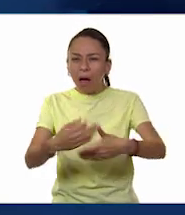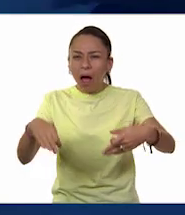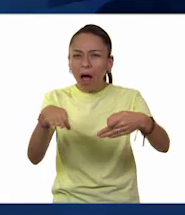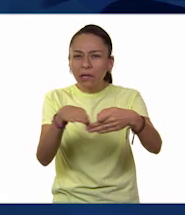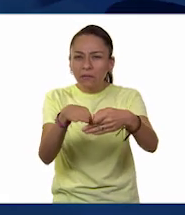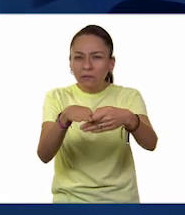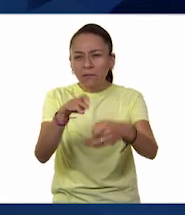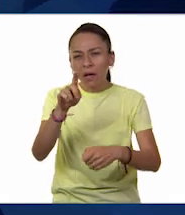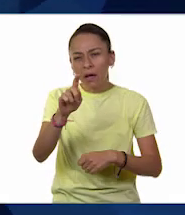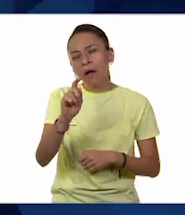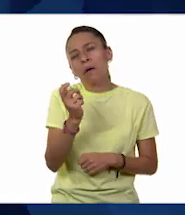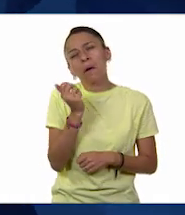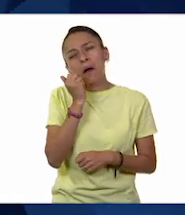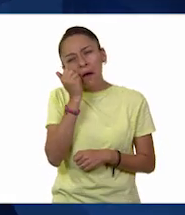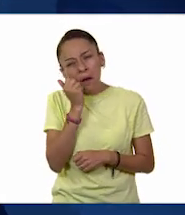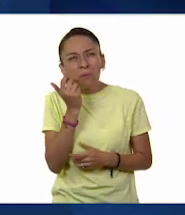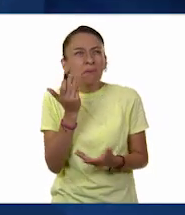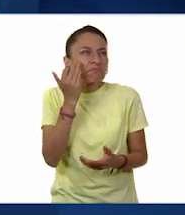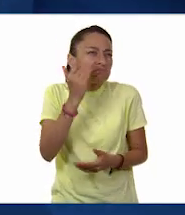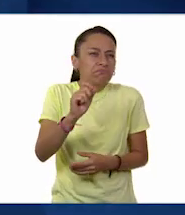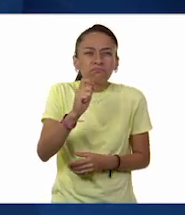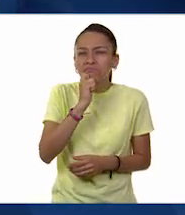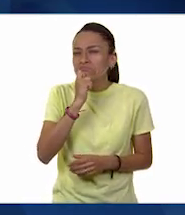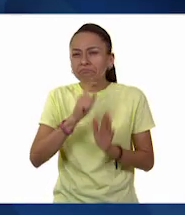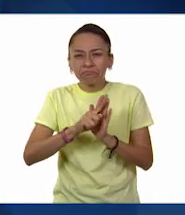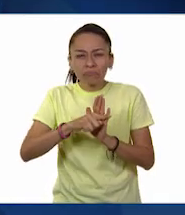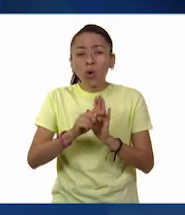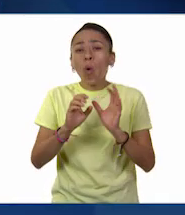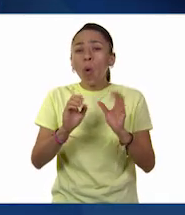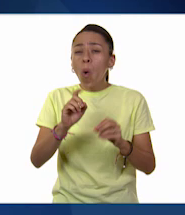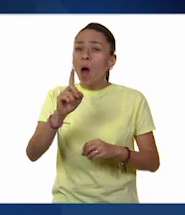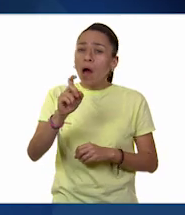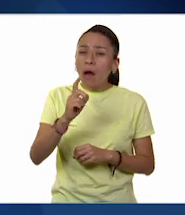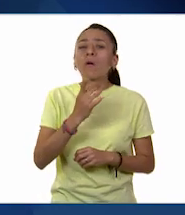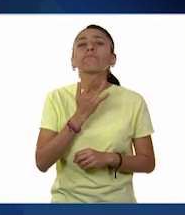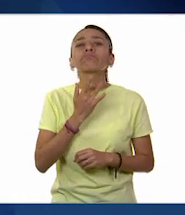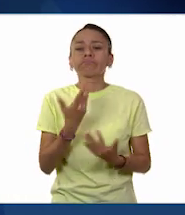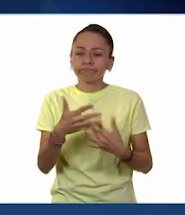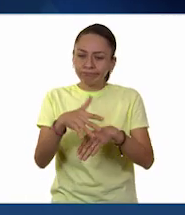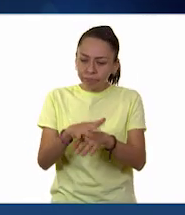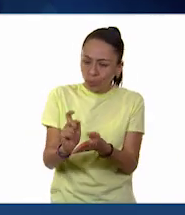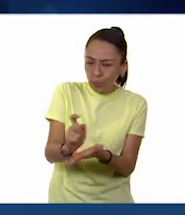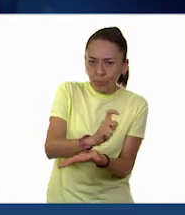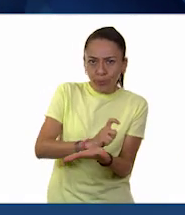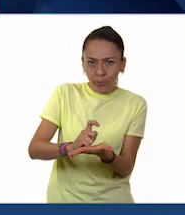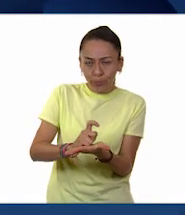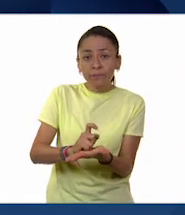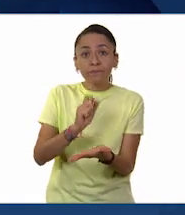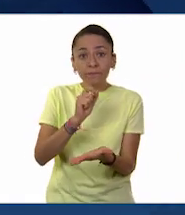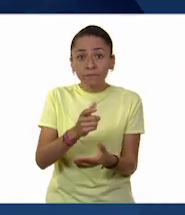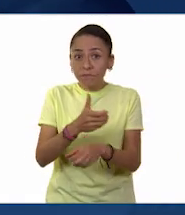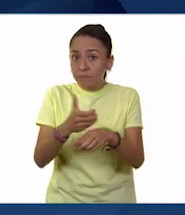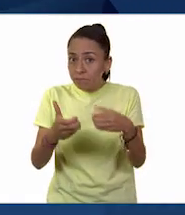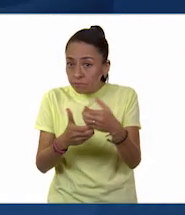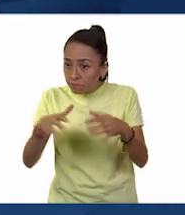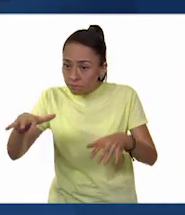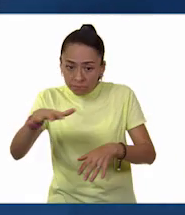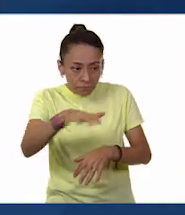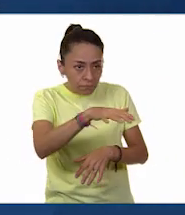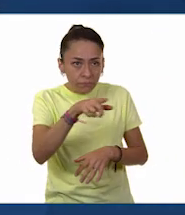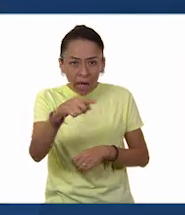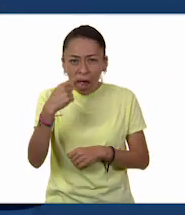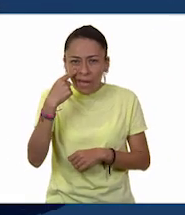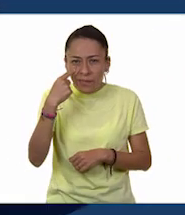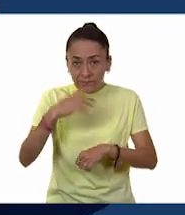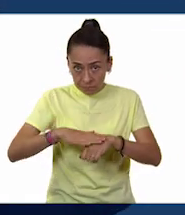aplica desinfectante a base de agua y alcohol. Desinfecta las superficies de los objetos que más utilizas. También